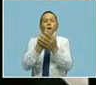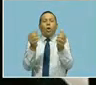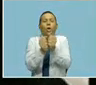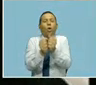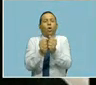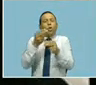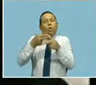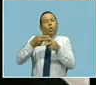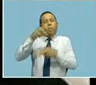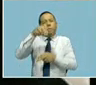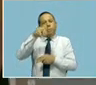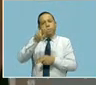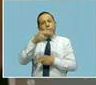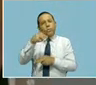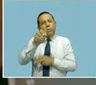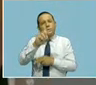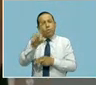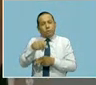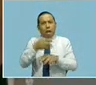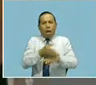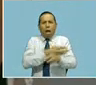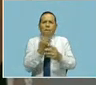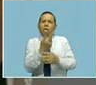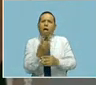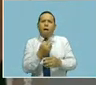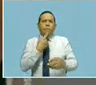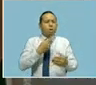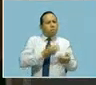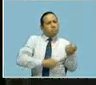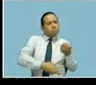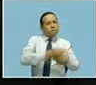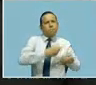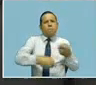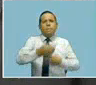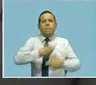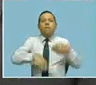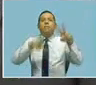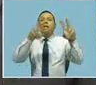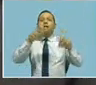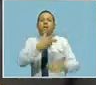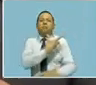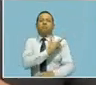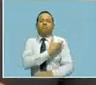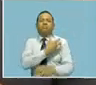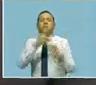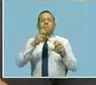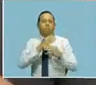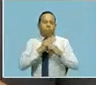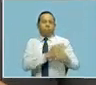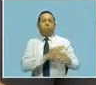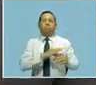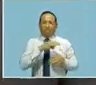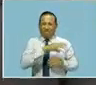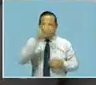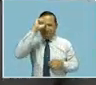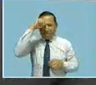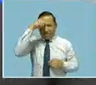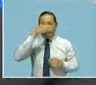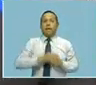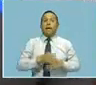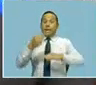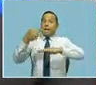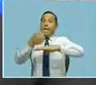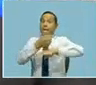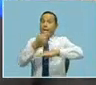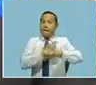por la comercialización ilegal de ampollas de Actenra. La suscripción del contrato se realiza entre un gerente de